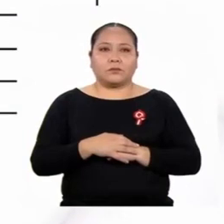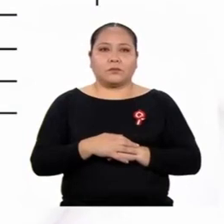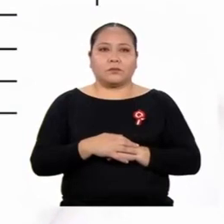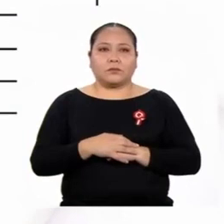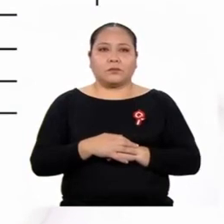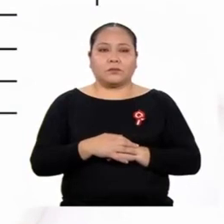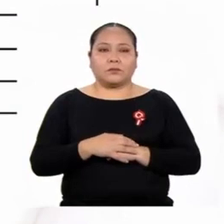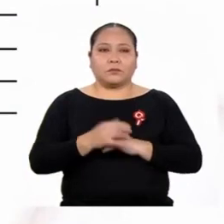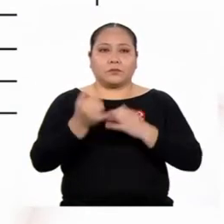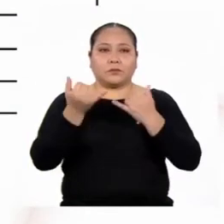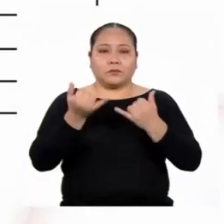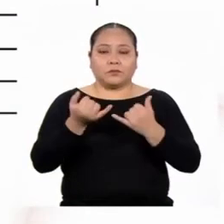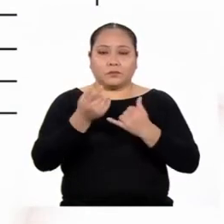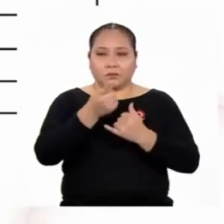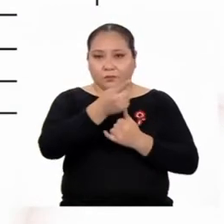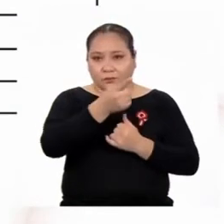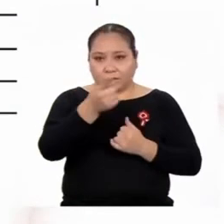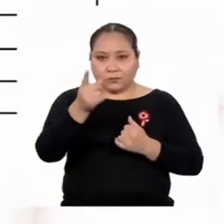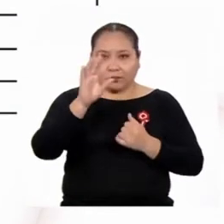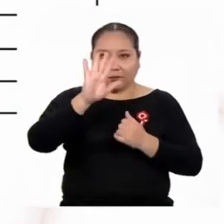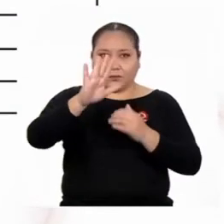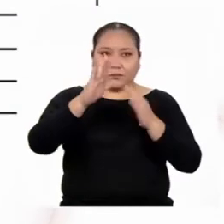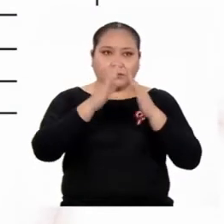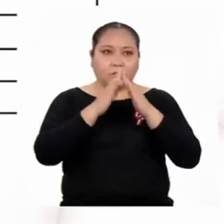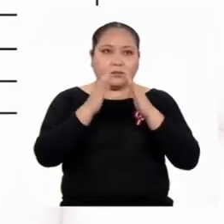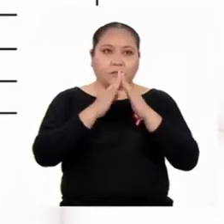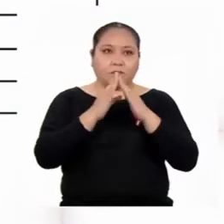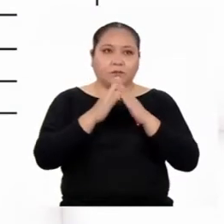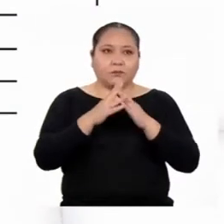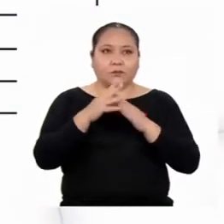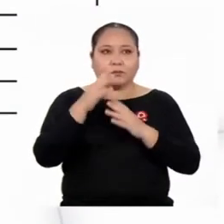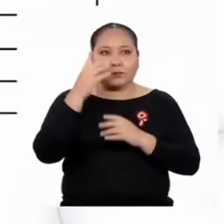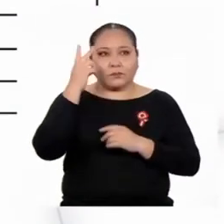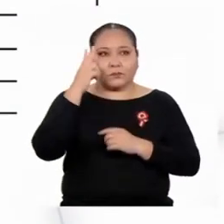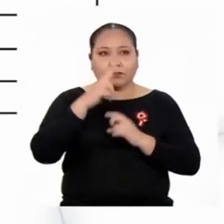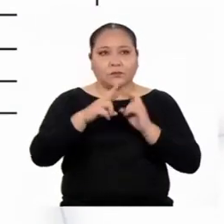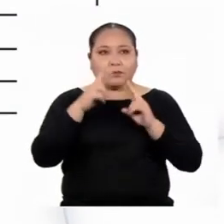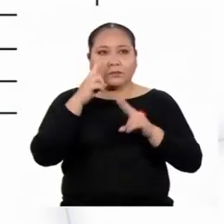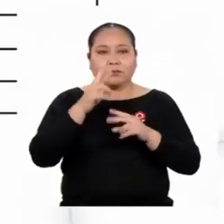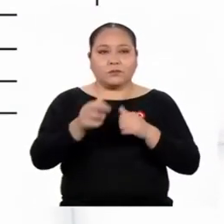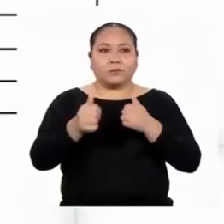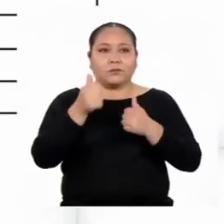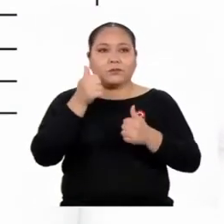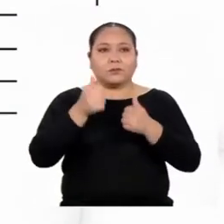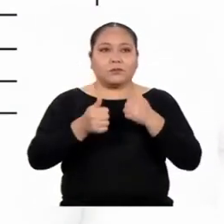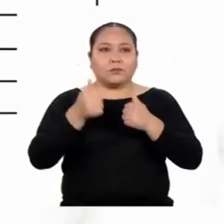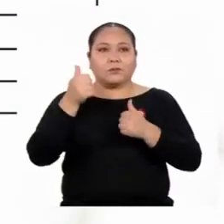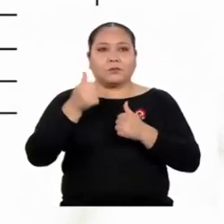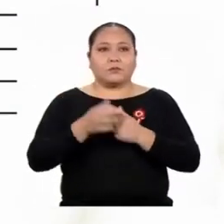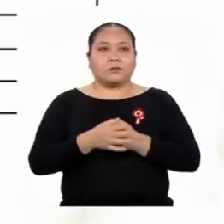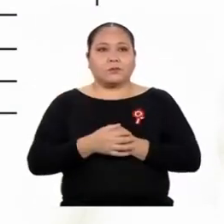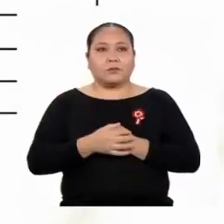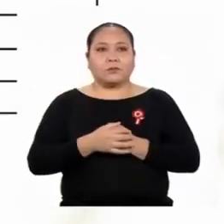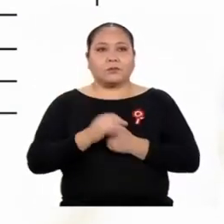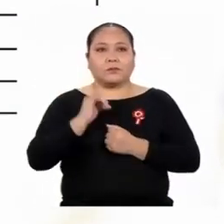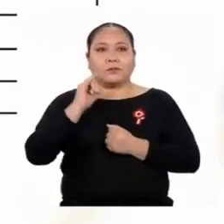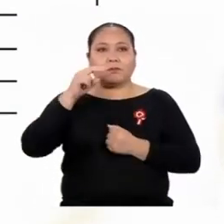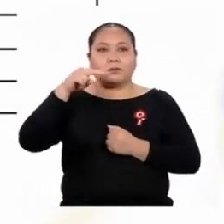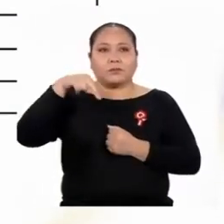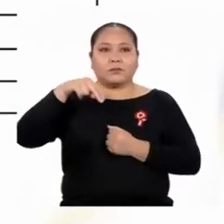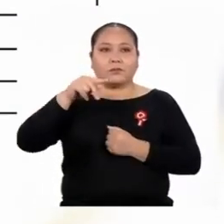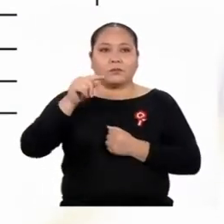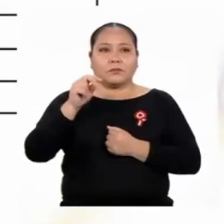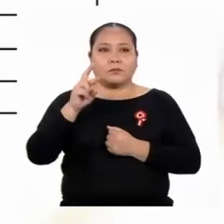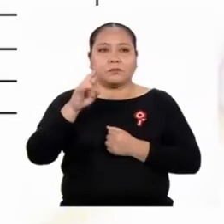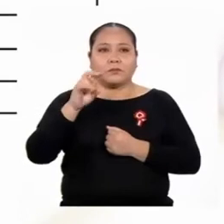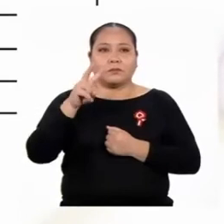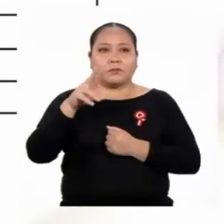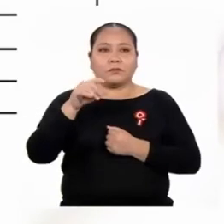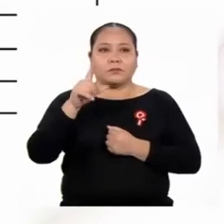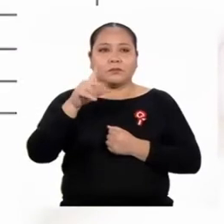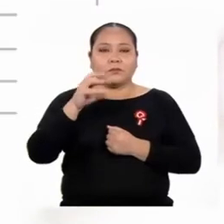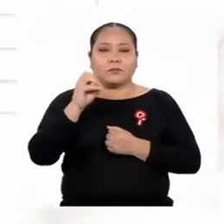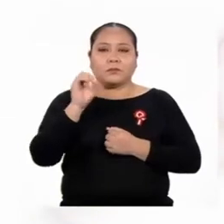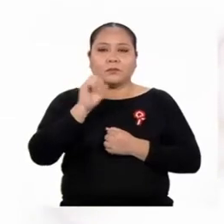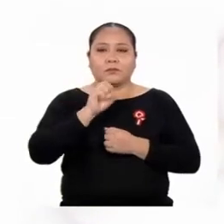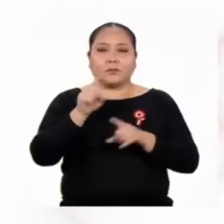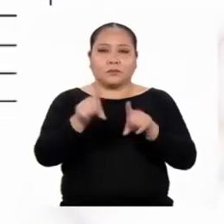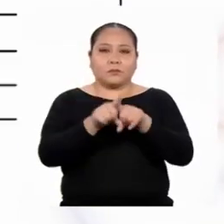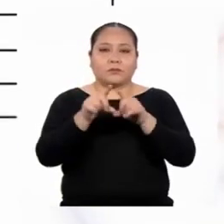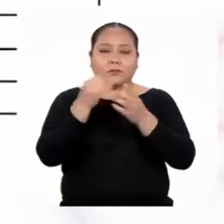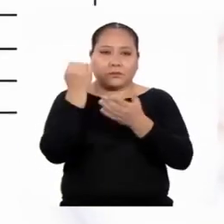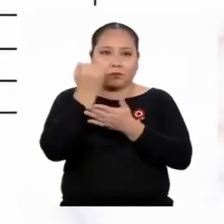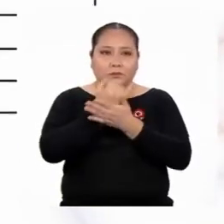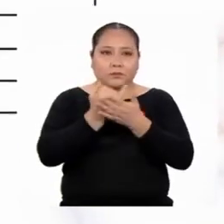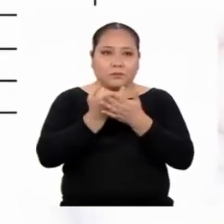Ahora les toca a ustedes en casa descubrir cuáles son los intervalos y graficar las siguientes